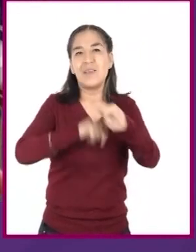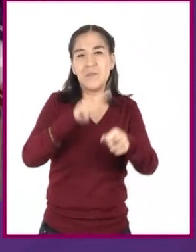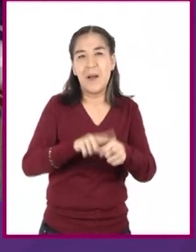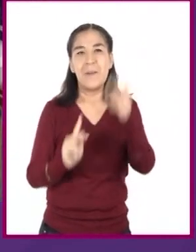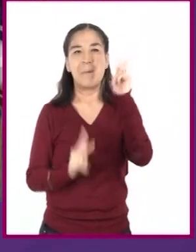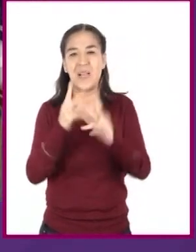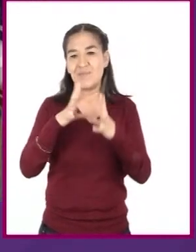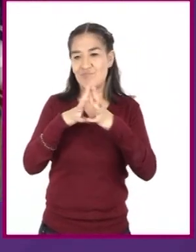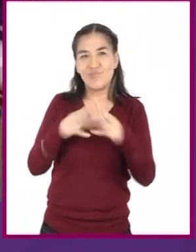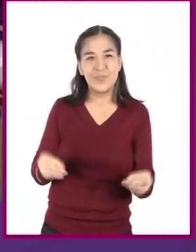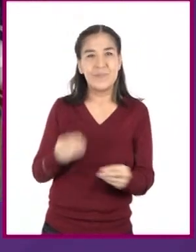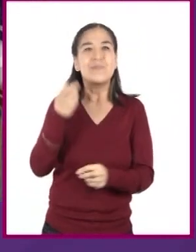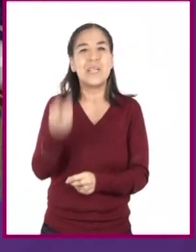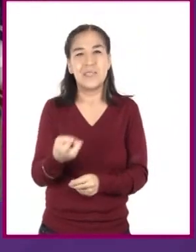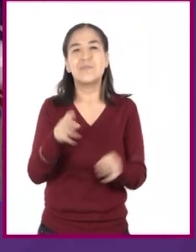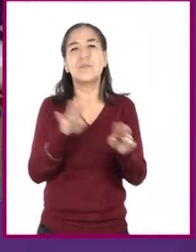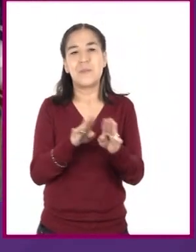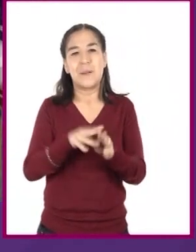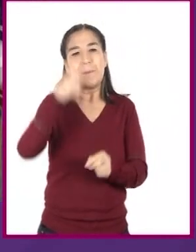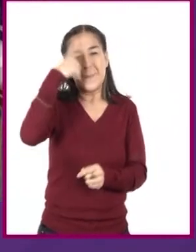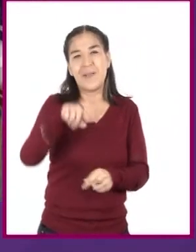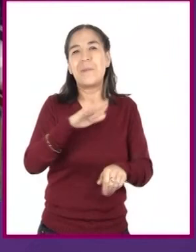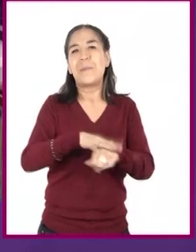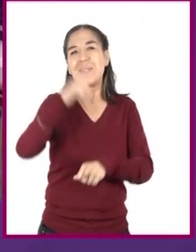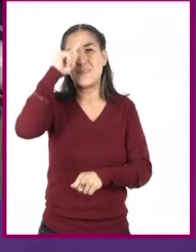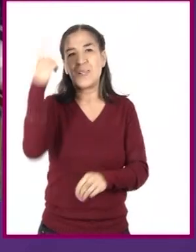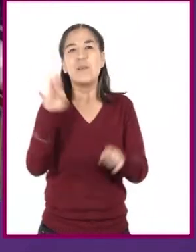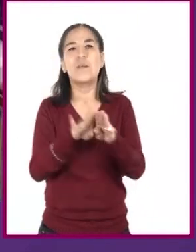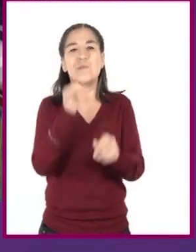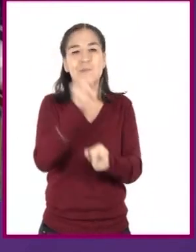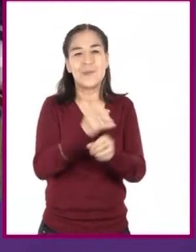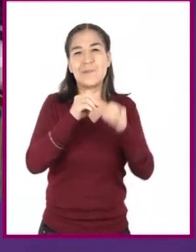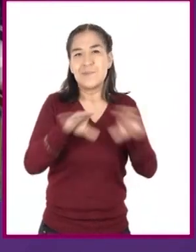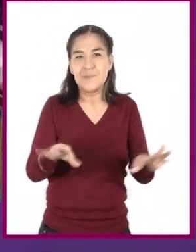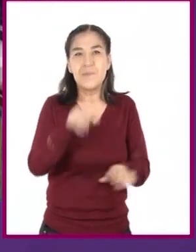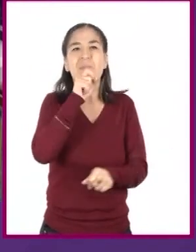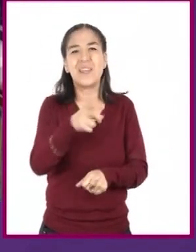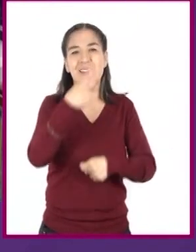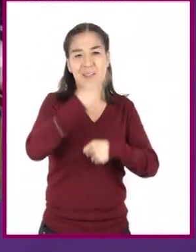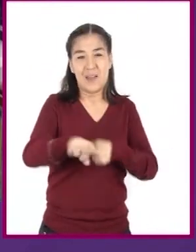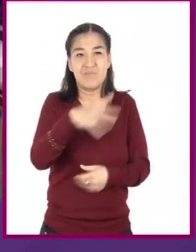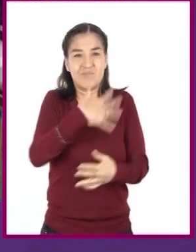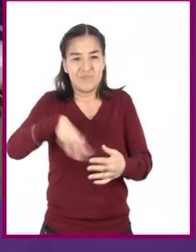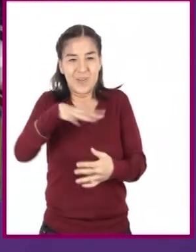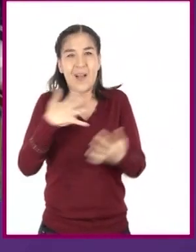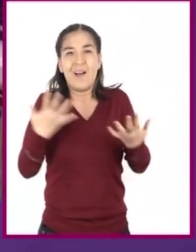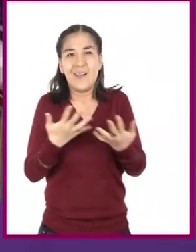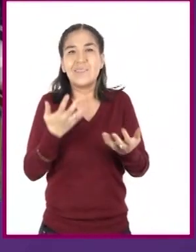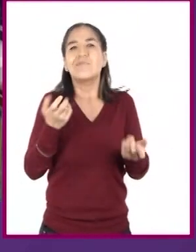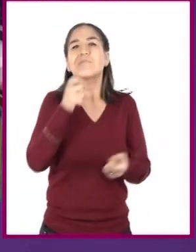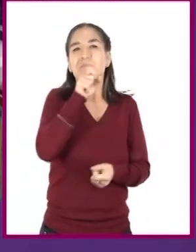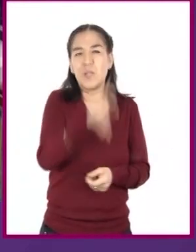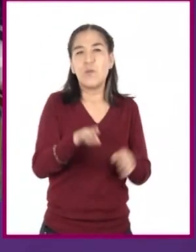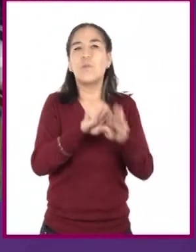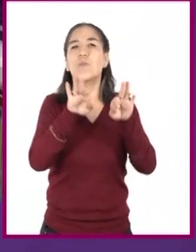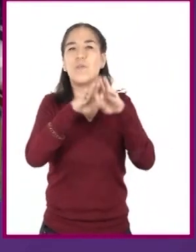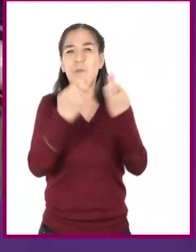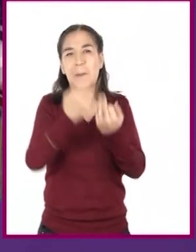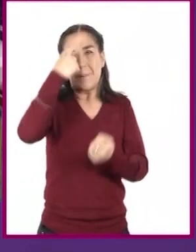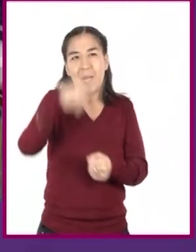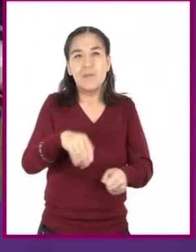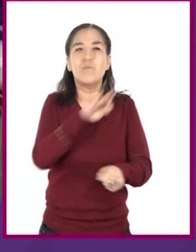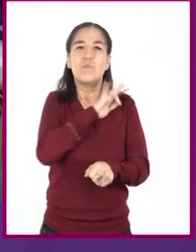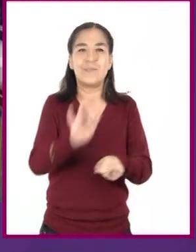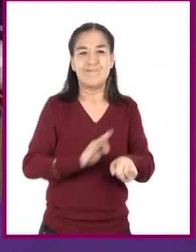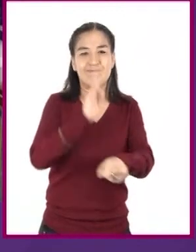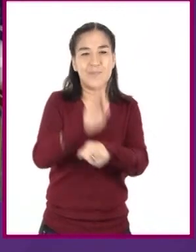y animales. Es ahora más fácil el acceso a información, no solo de los daños que hemos provocado, sino de las formas que tenemos para la